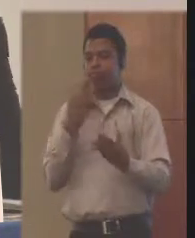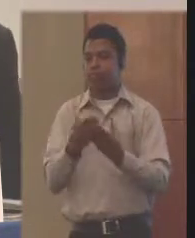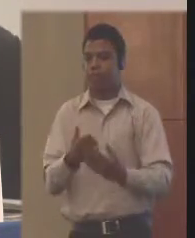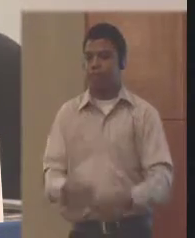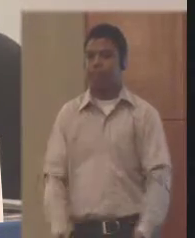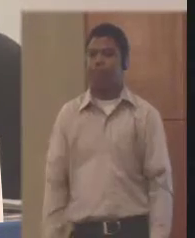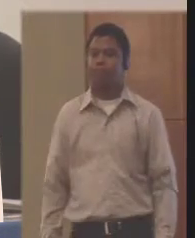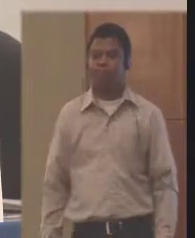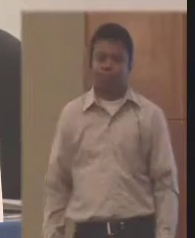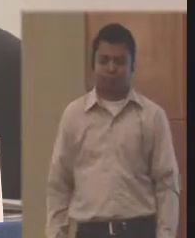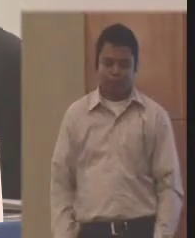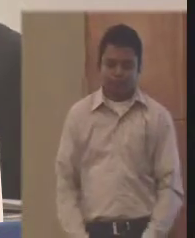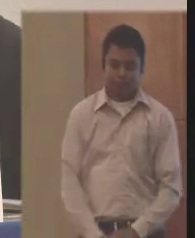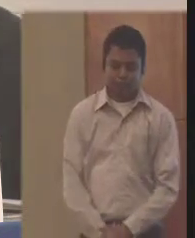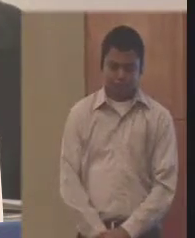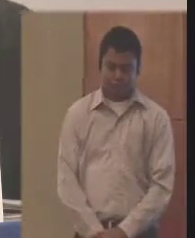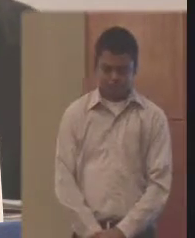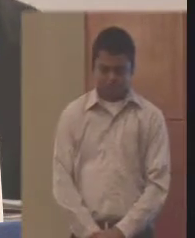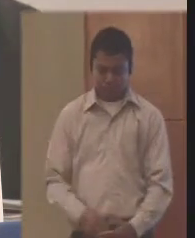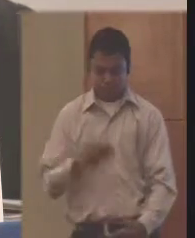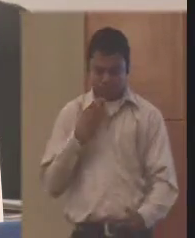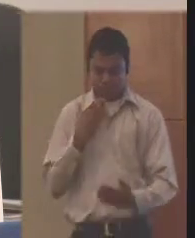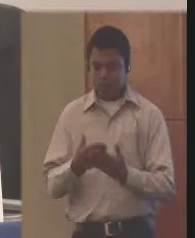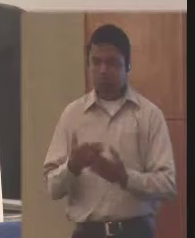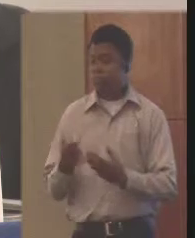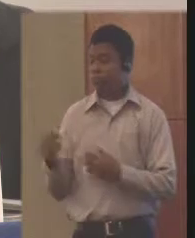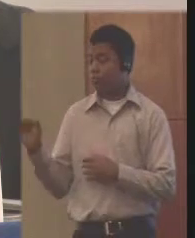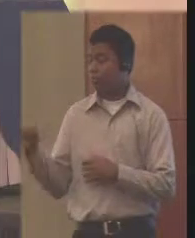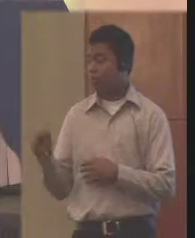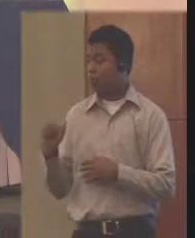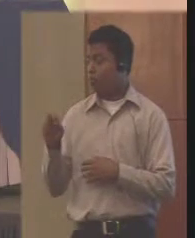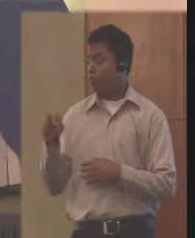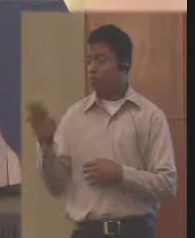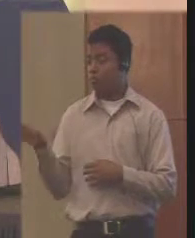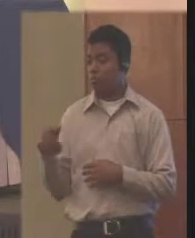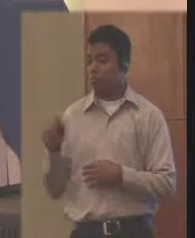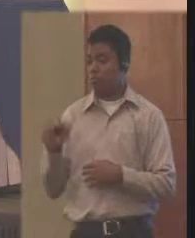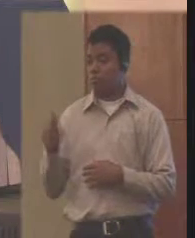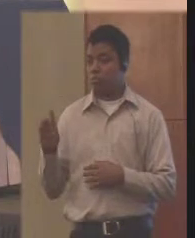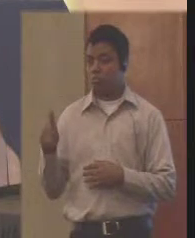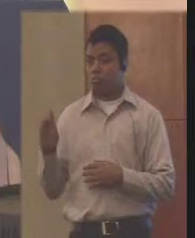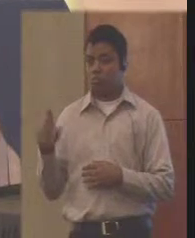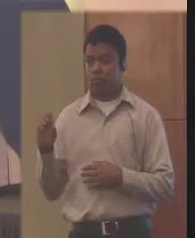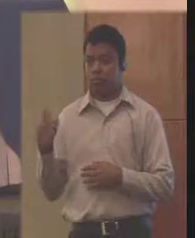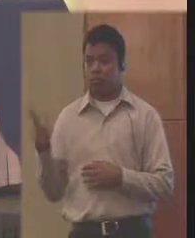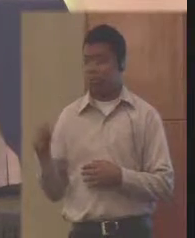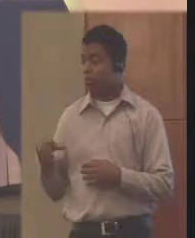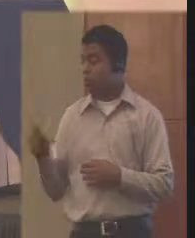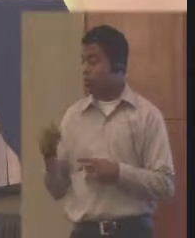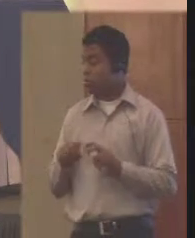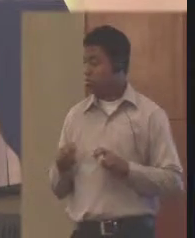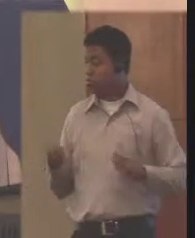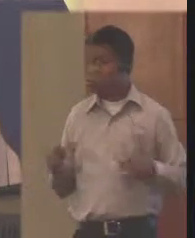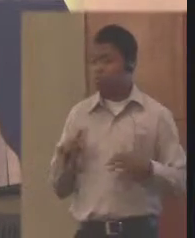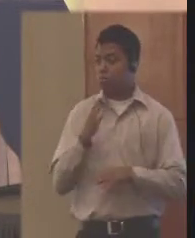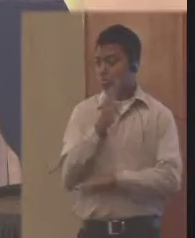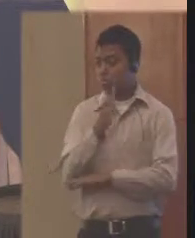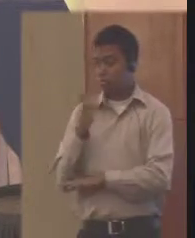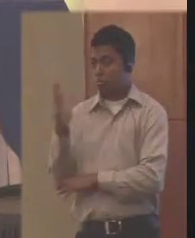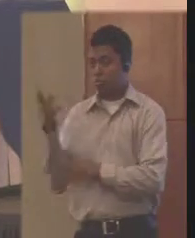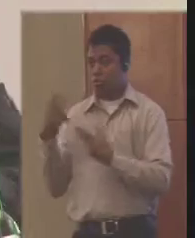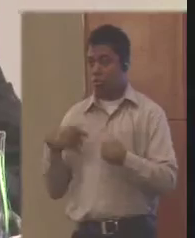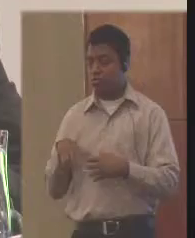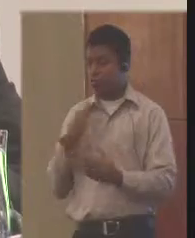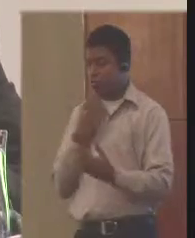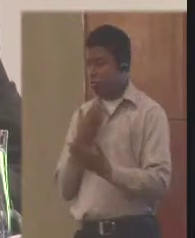Muchas gracias, Juan Pablo y los panelistas. Creo que para terminar los tres paneles que hemos